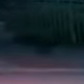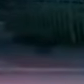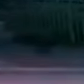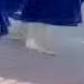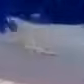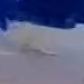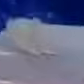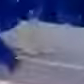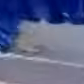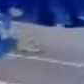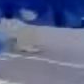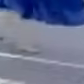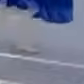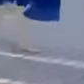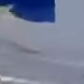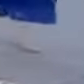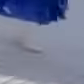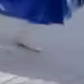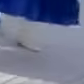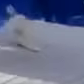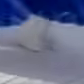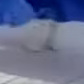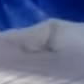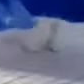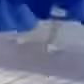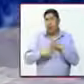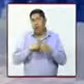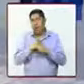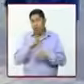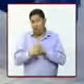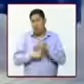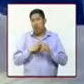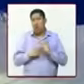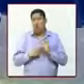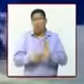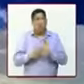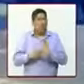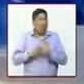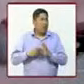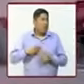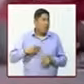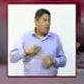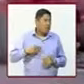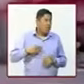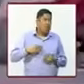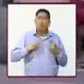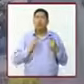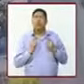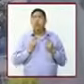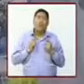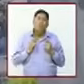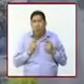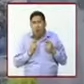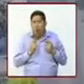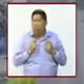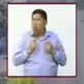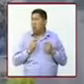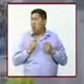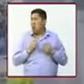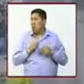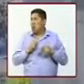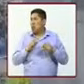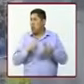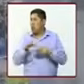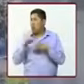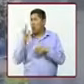Achacachi, entonces, pero otros años también hemos tratado de mostrar los paisajes turísticos que tiene nuestra linda ciudad de La Paz.